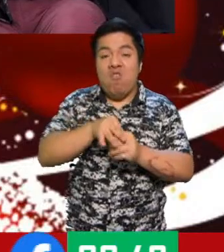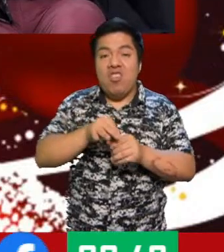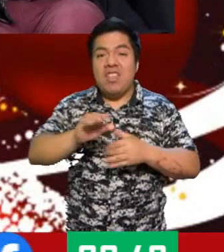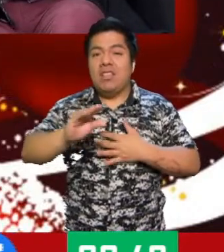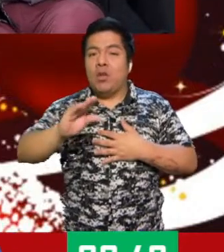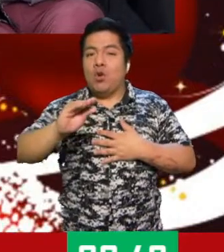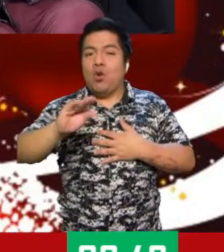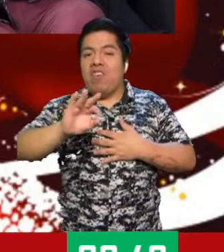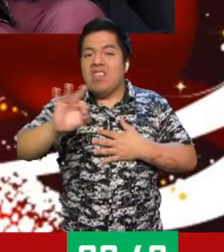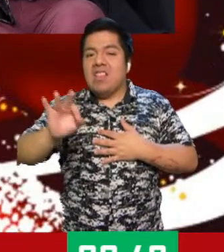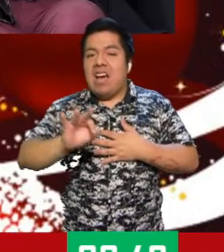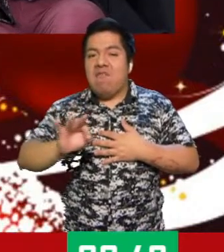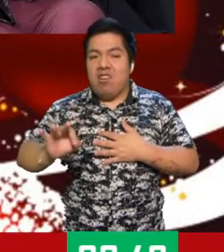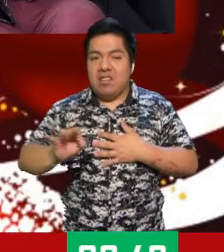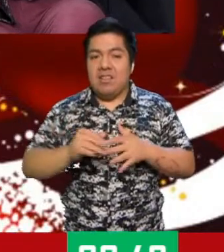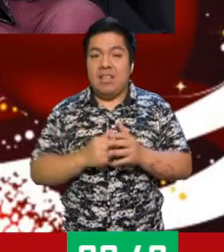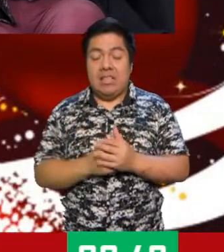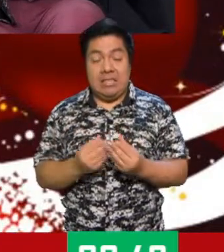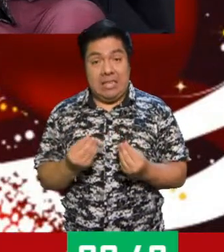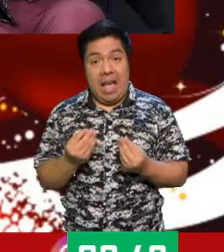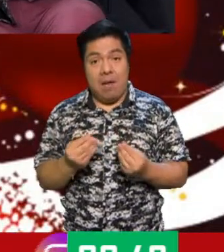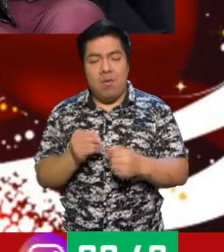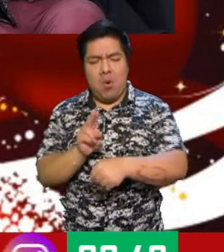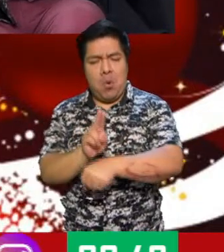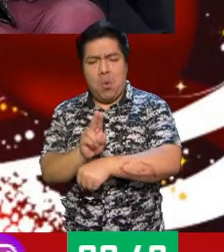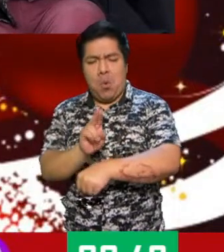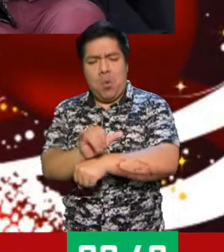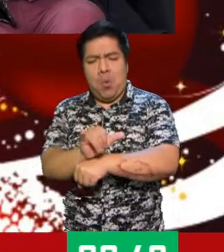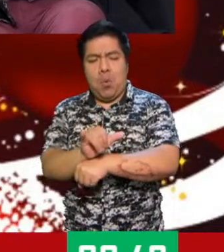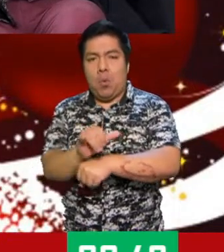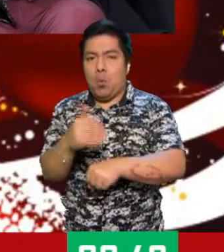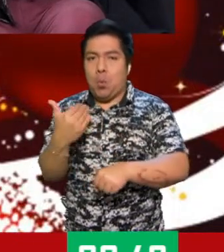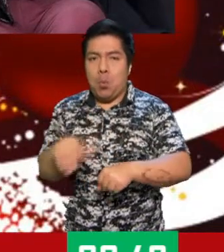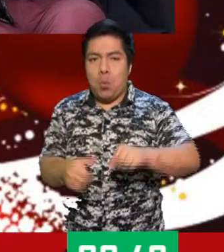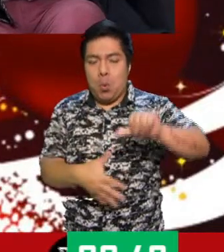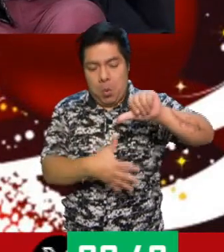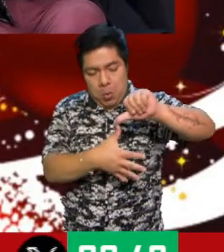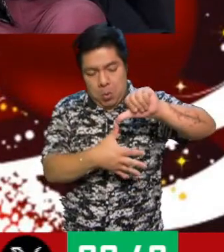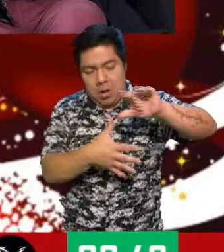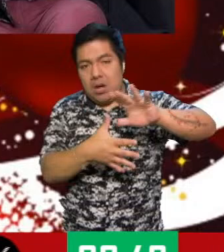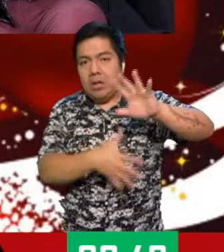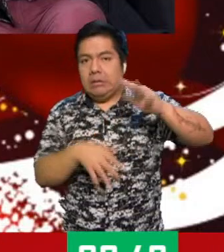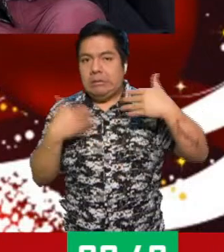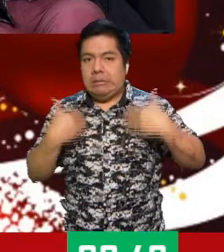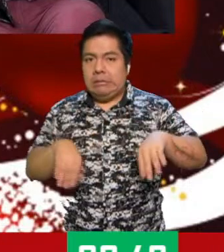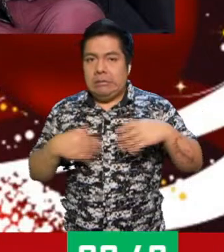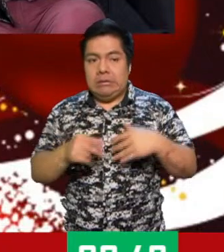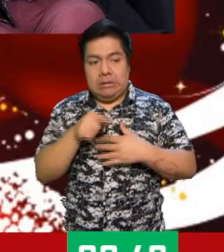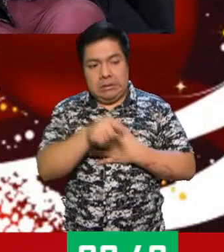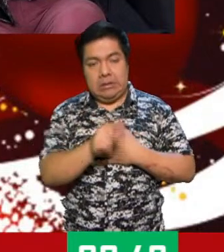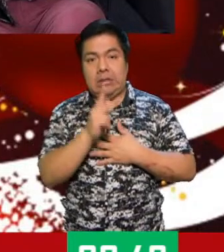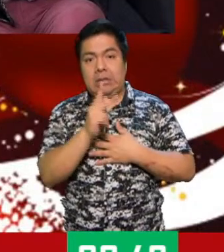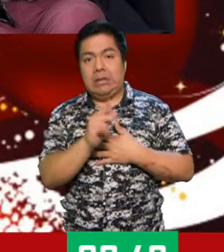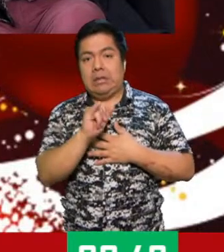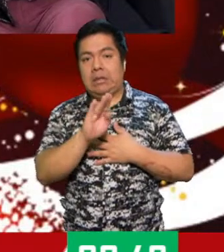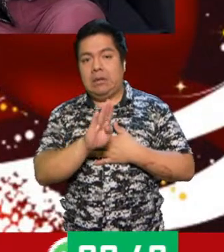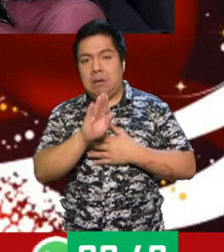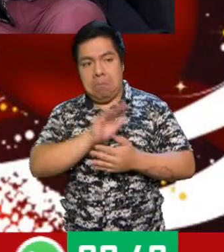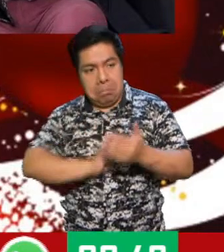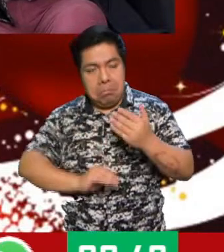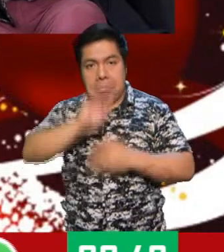Dale. Eso es muy relevante, ¿no? Uruguay es un ejemplo en América de muchas cosas. El Producto Interno Bruto está